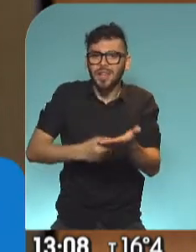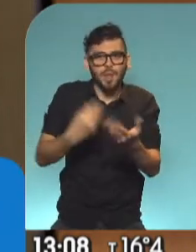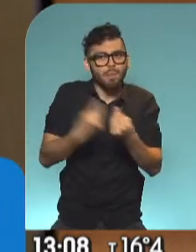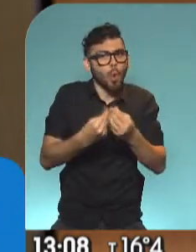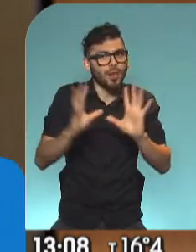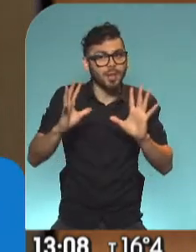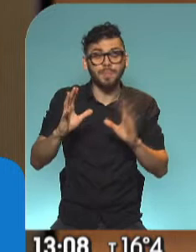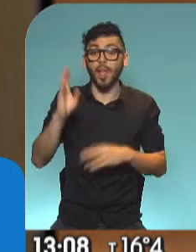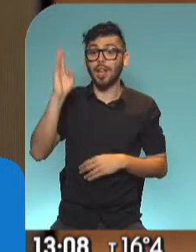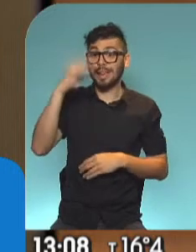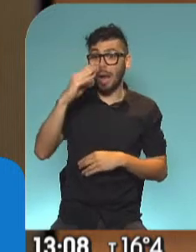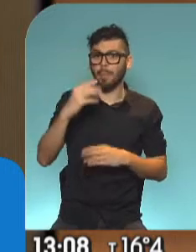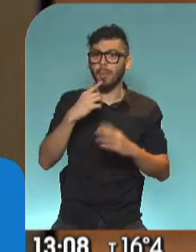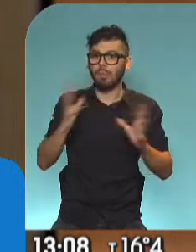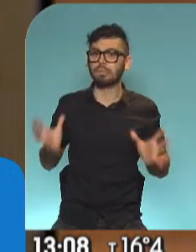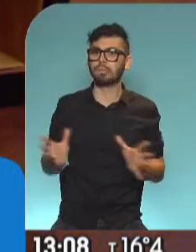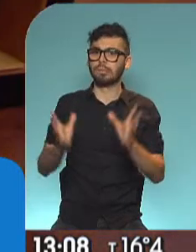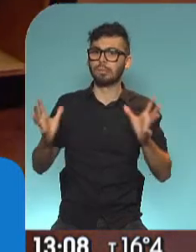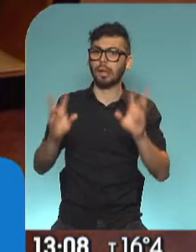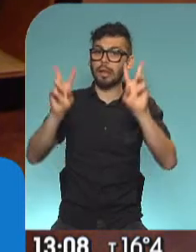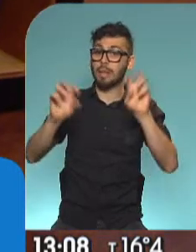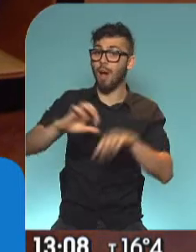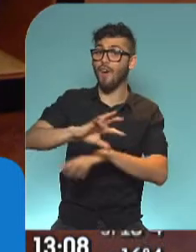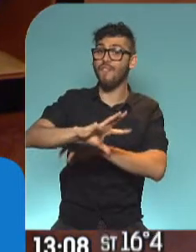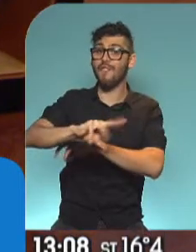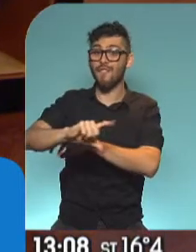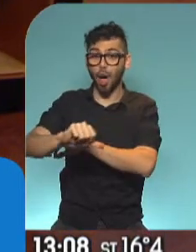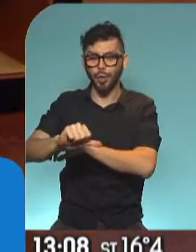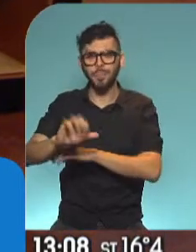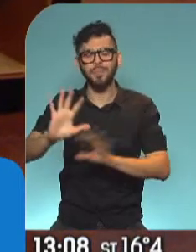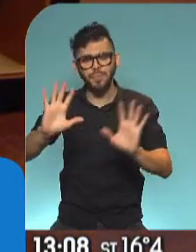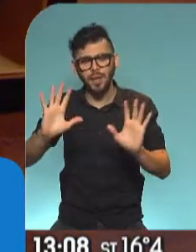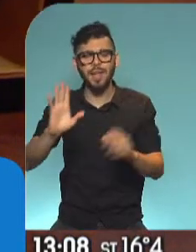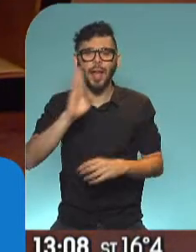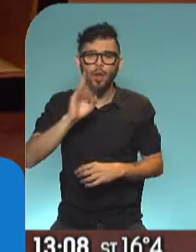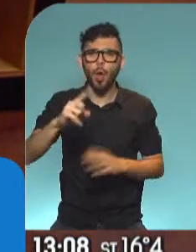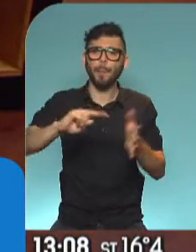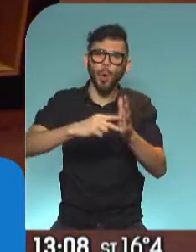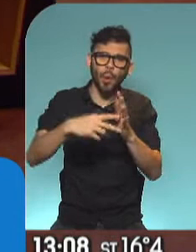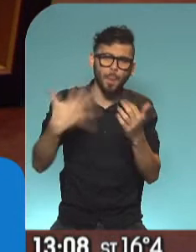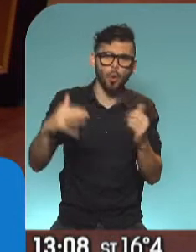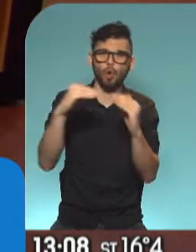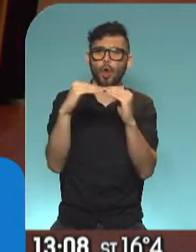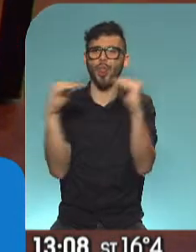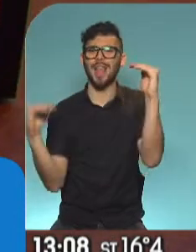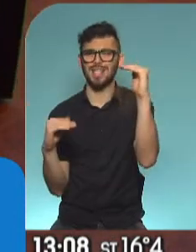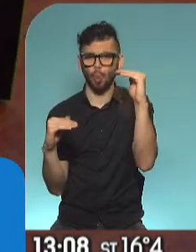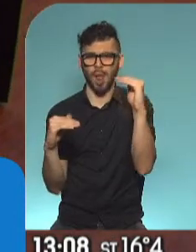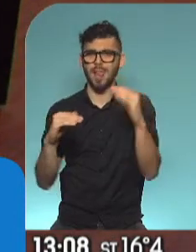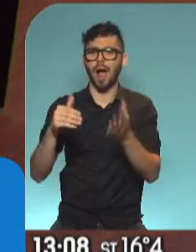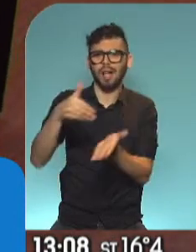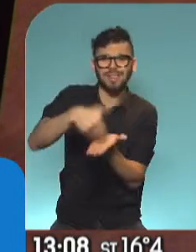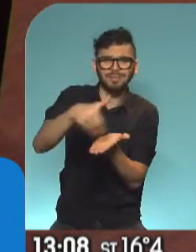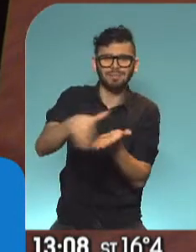fraude y una cosa que uno podría decir es que la democracia estadounidense tiene muchísimos problemas, desigualdad, segregación, racismo,